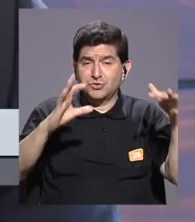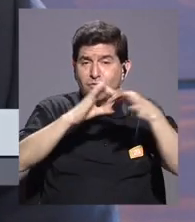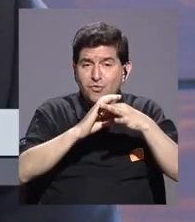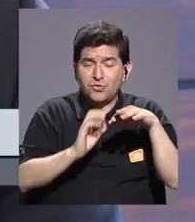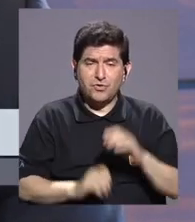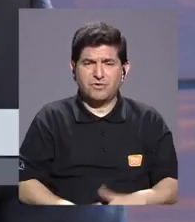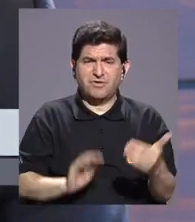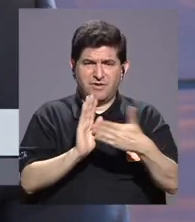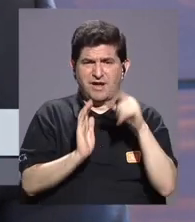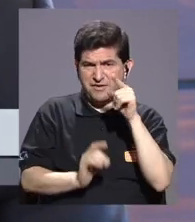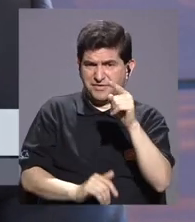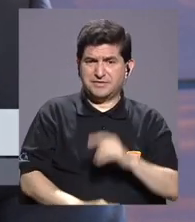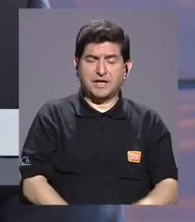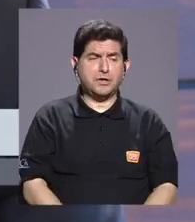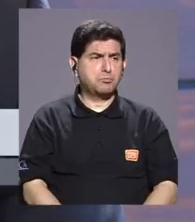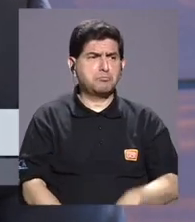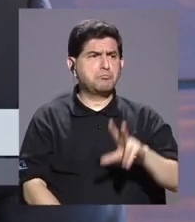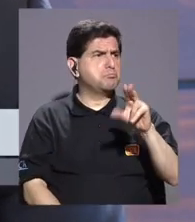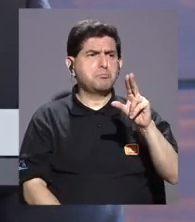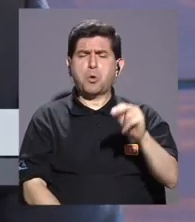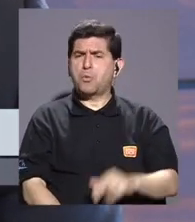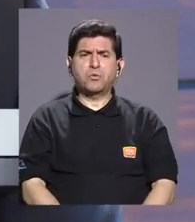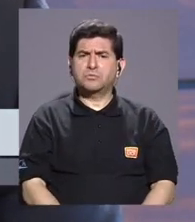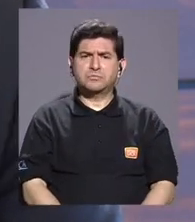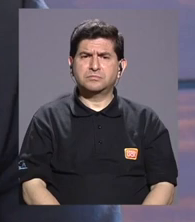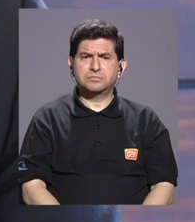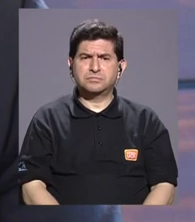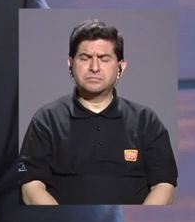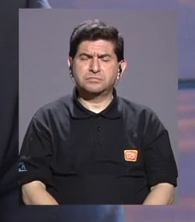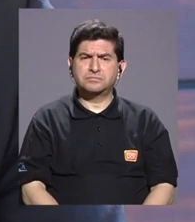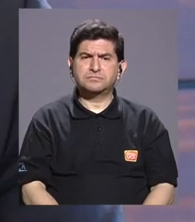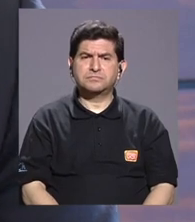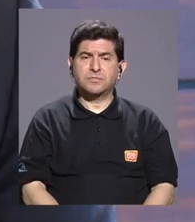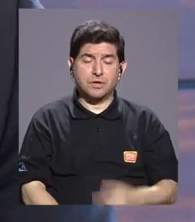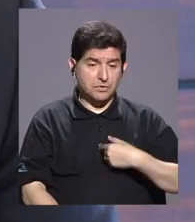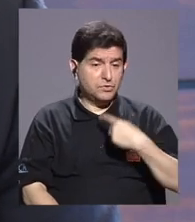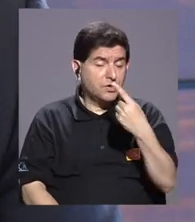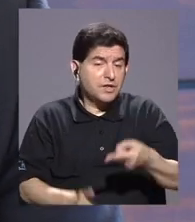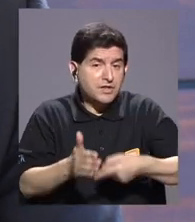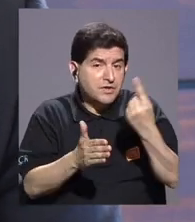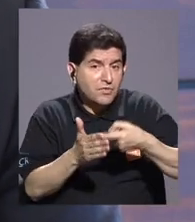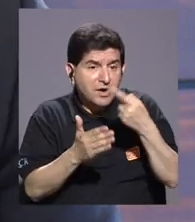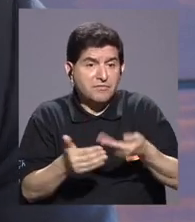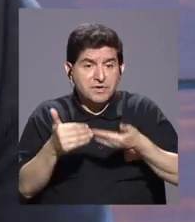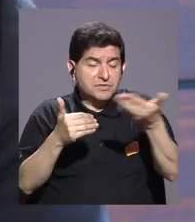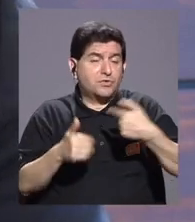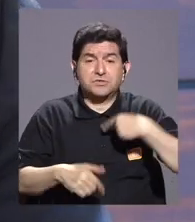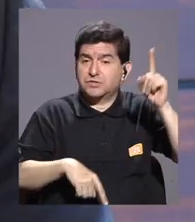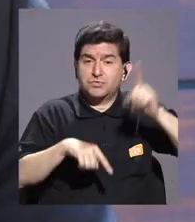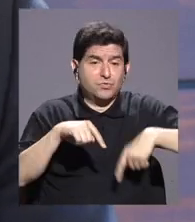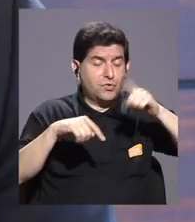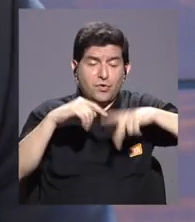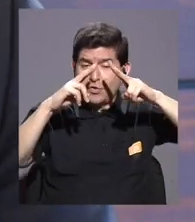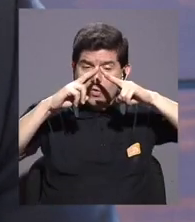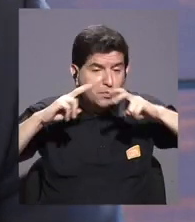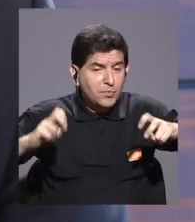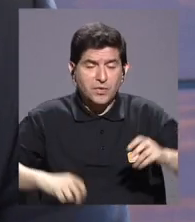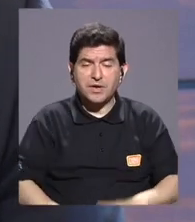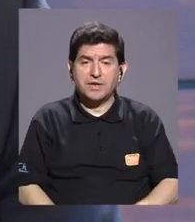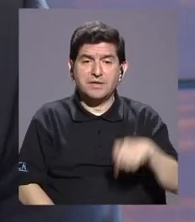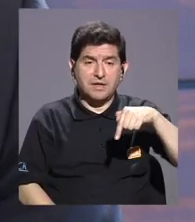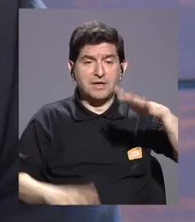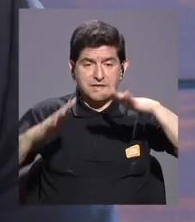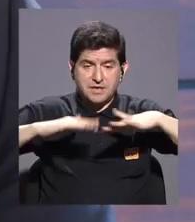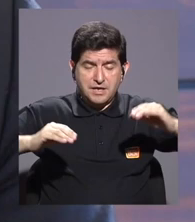¿Le afectó eso, don José María? No, para mí es totalmente normal. Ni siquiera, digo, porque hay veces que hay cosas que uno no puede leer y